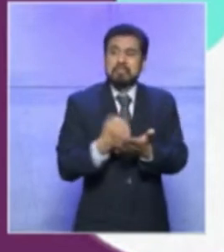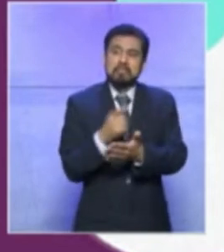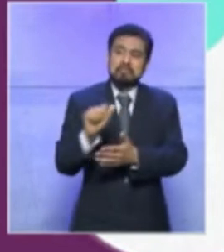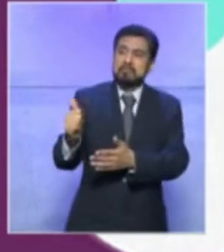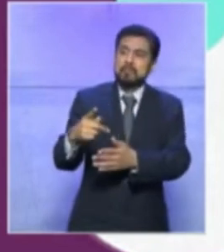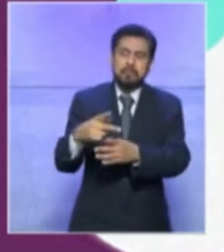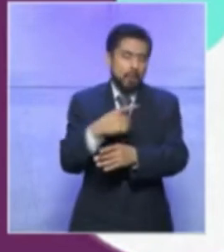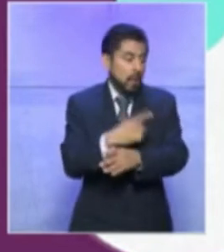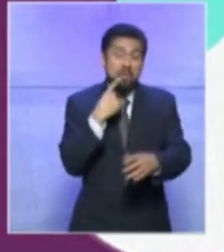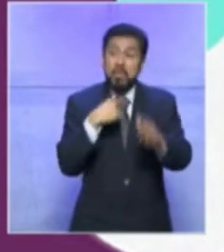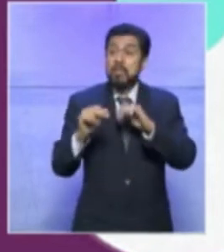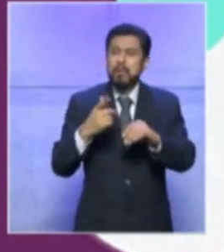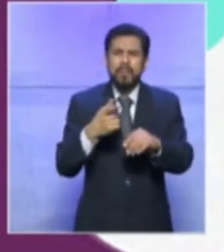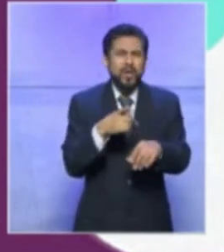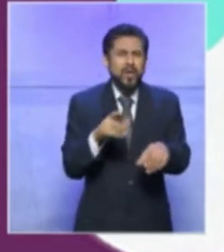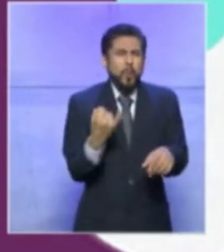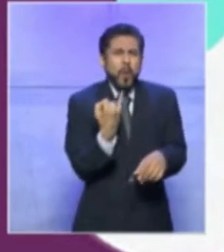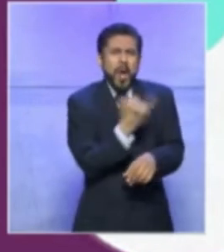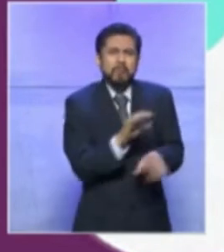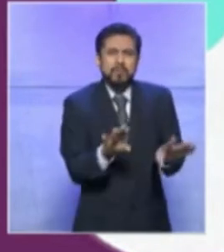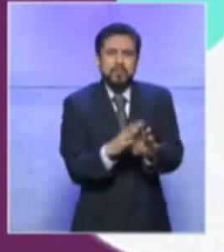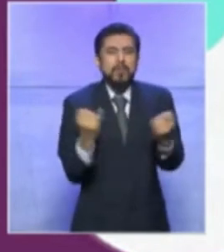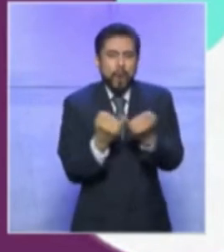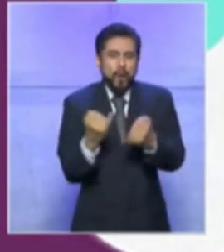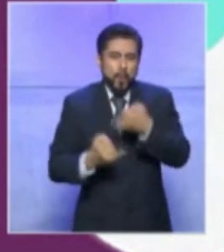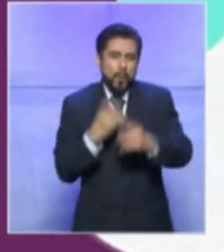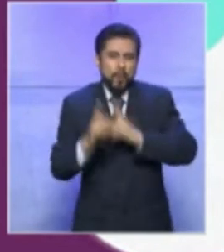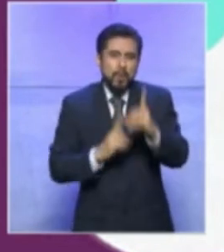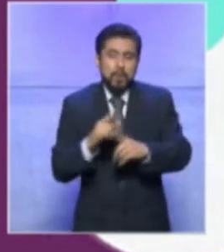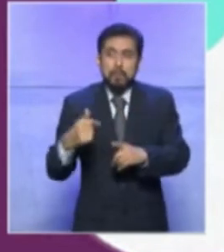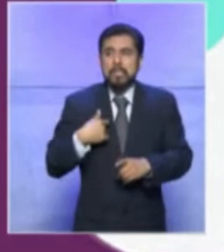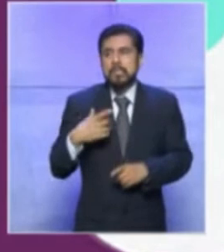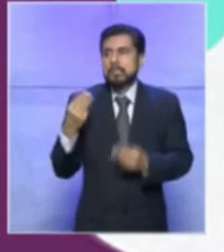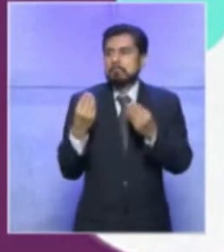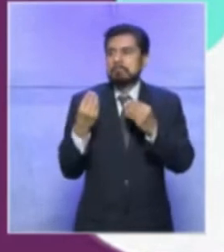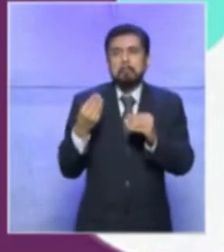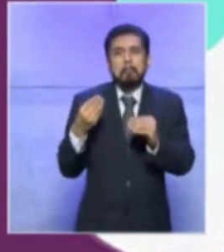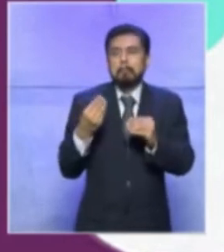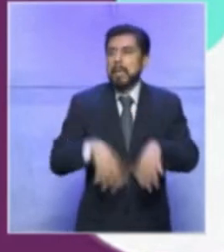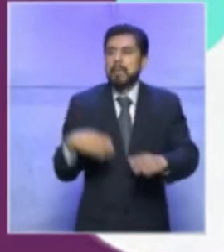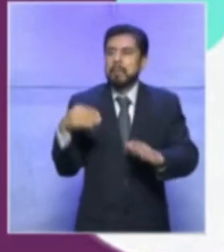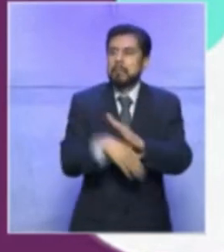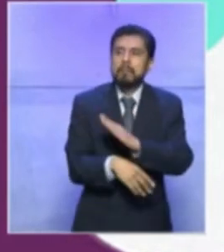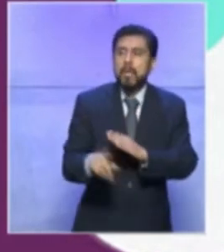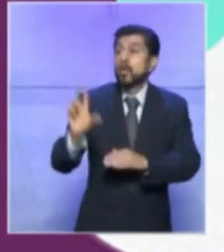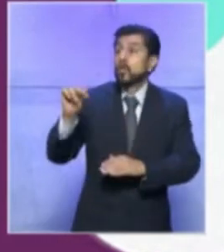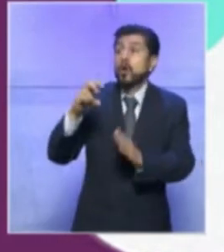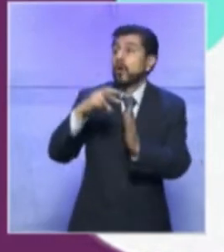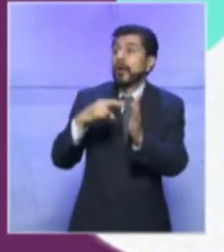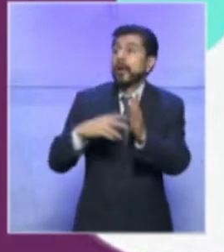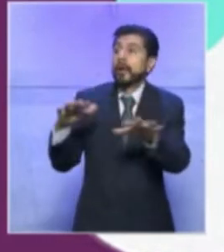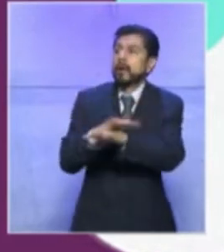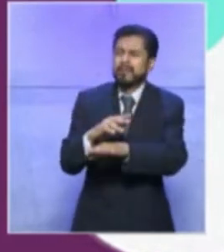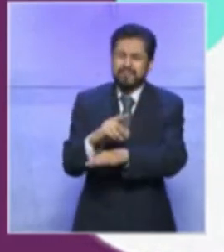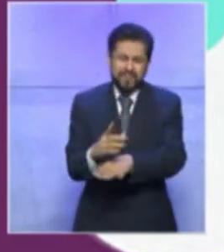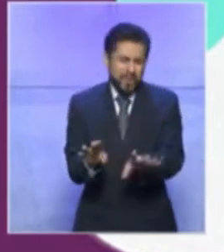carácter deportivo, esto sería absurdo e inconcebible. En el juego de las elecciones democráticas, la misma lógica aplica. Por